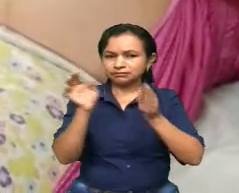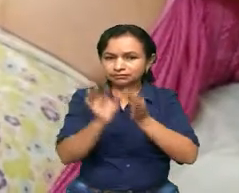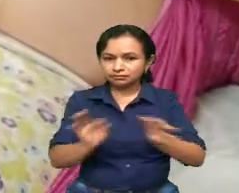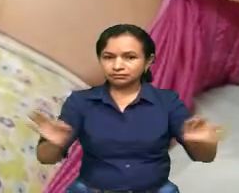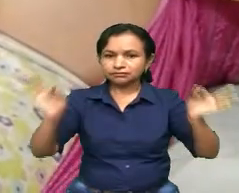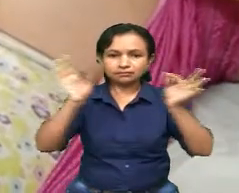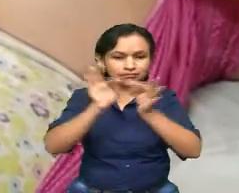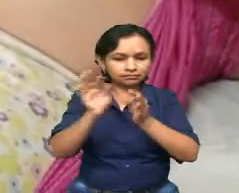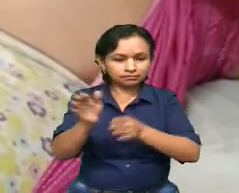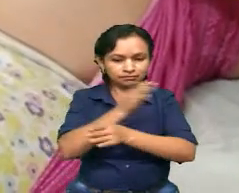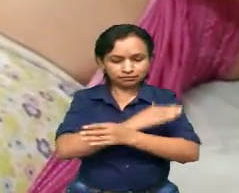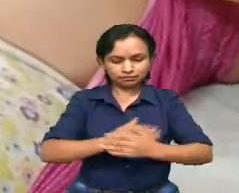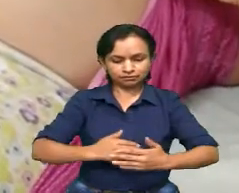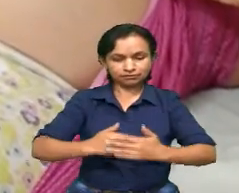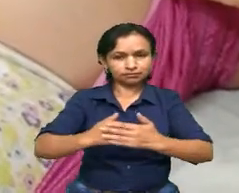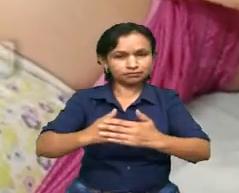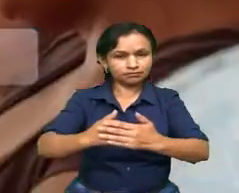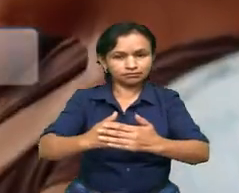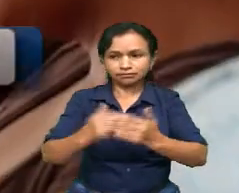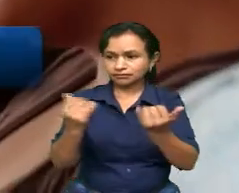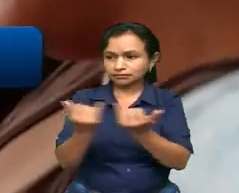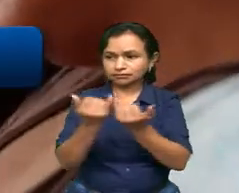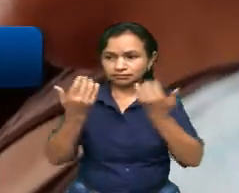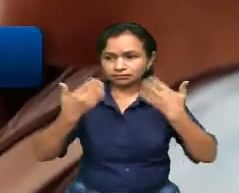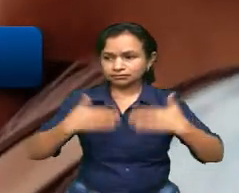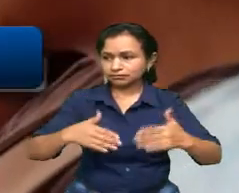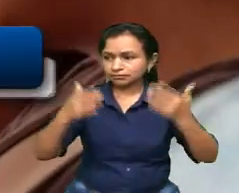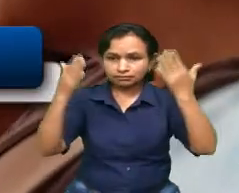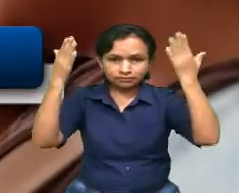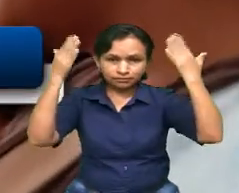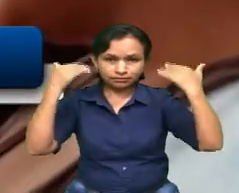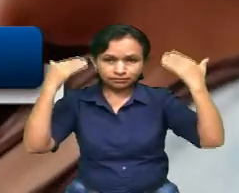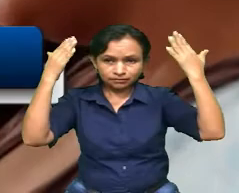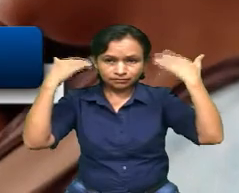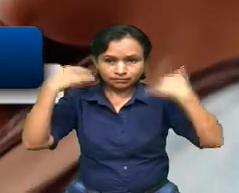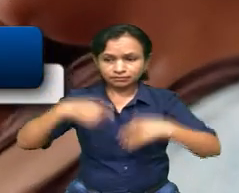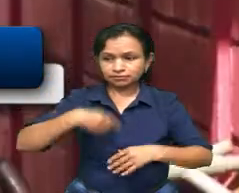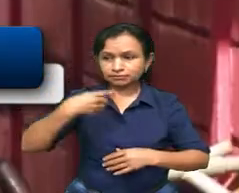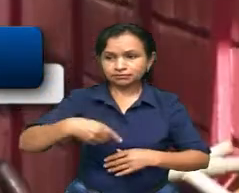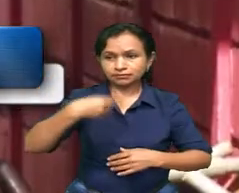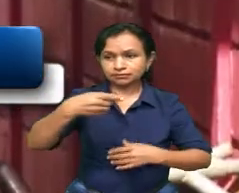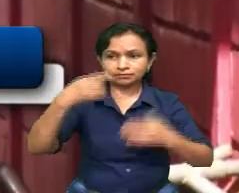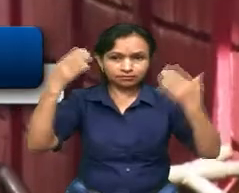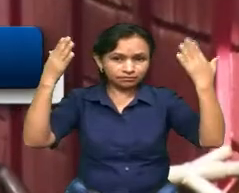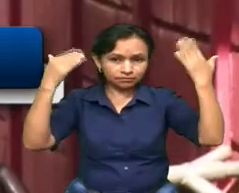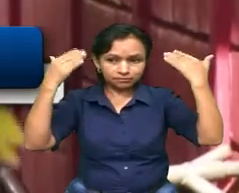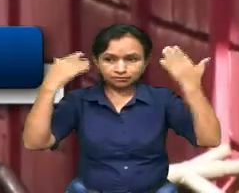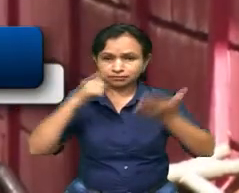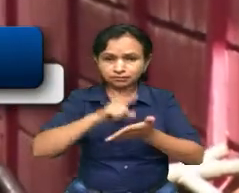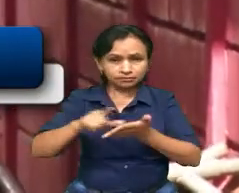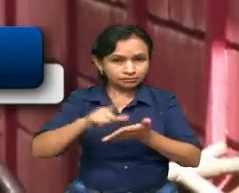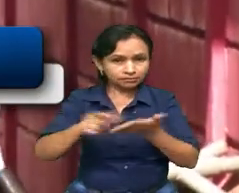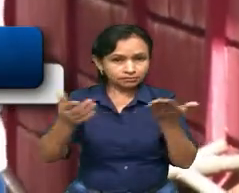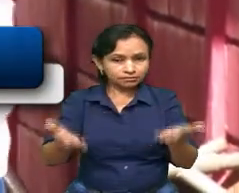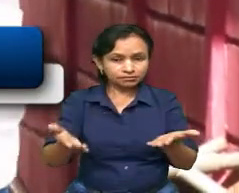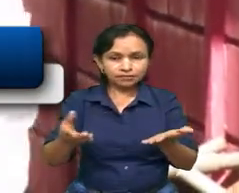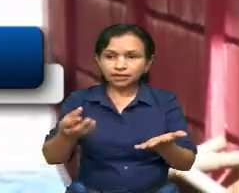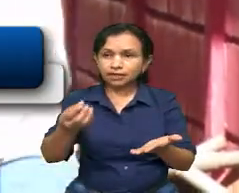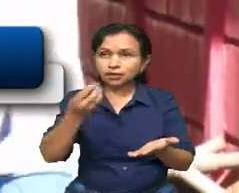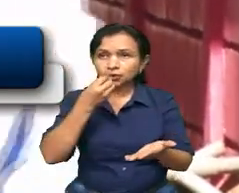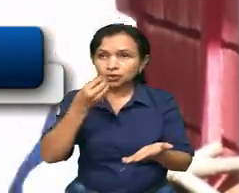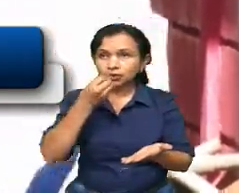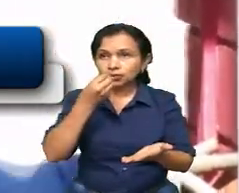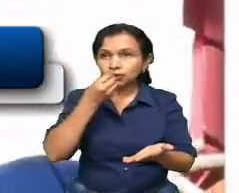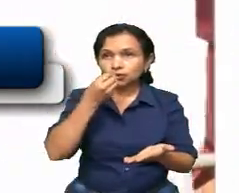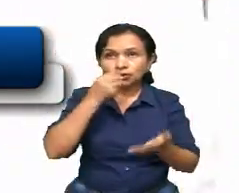cuando estamos embarazadas, que cuando estamos normal, bañarse y asearse diario. ¿Cómo debe ser la alimentación de